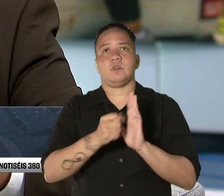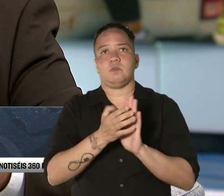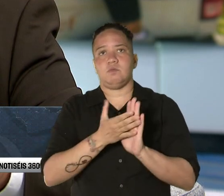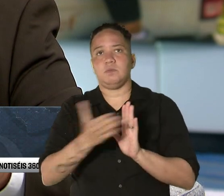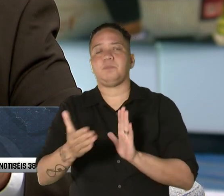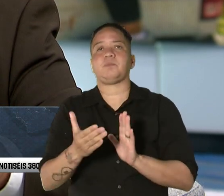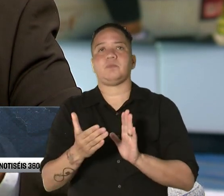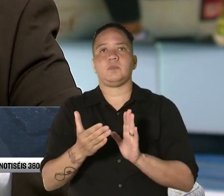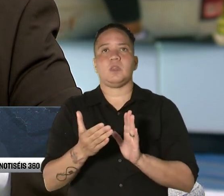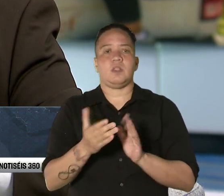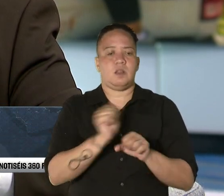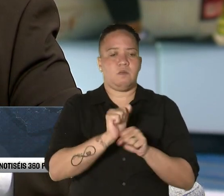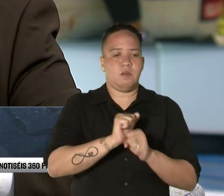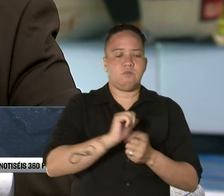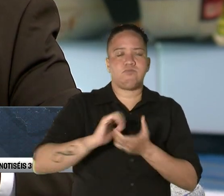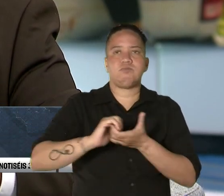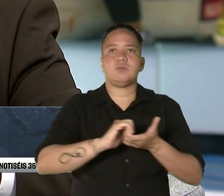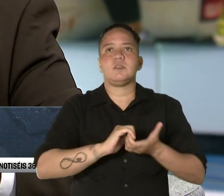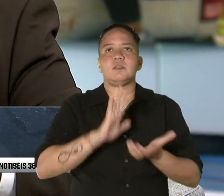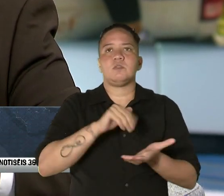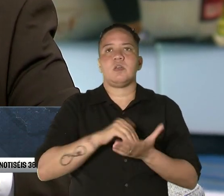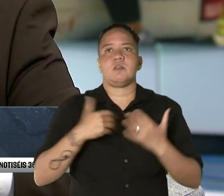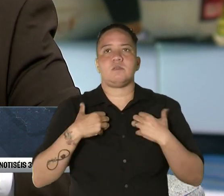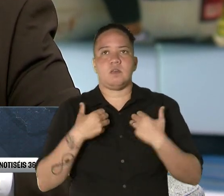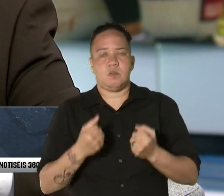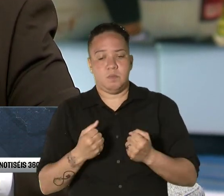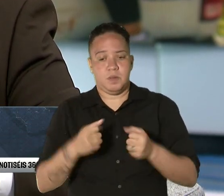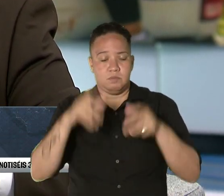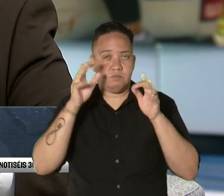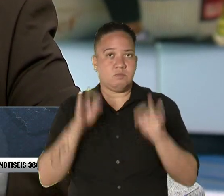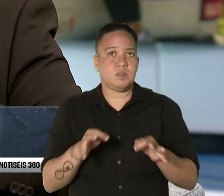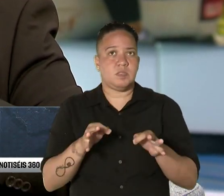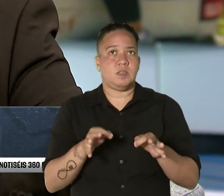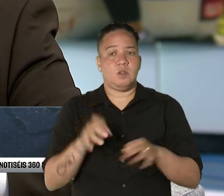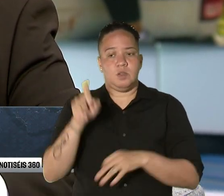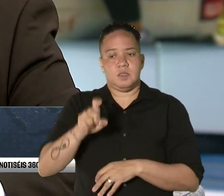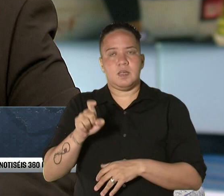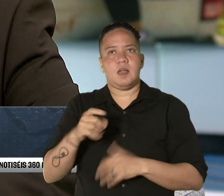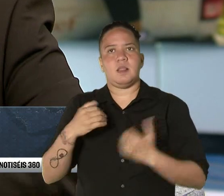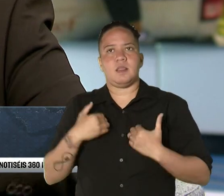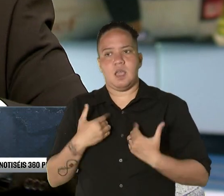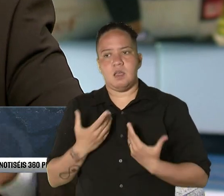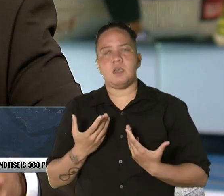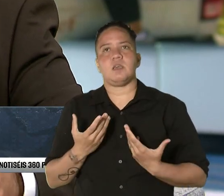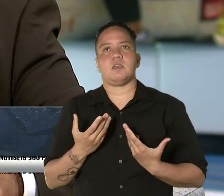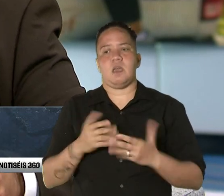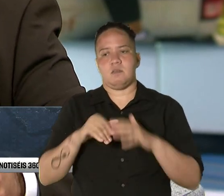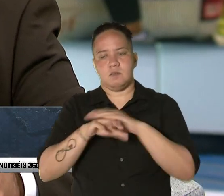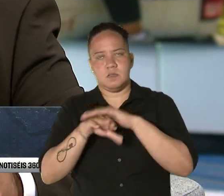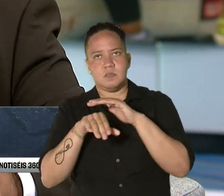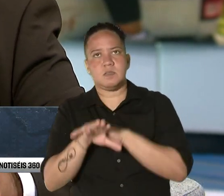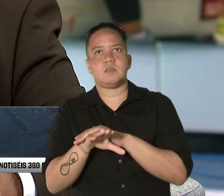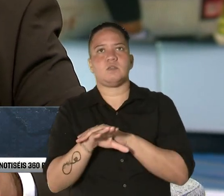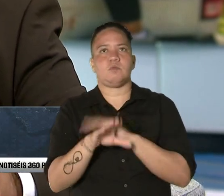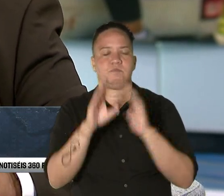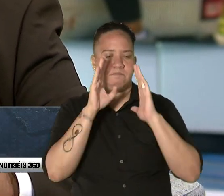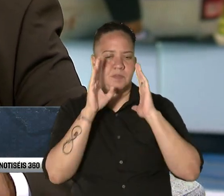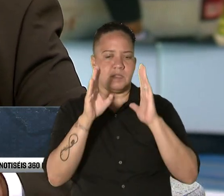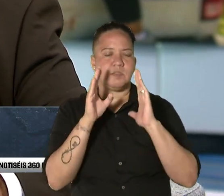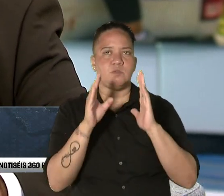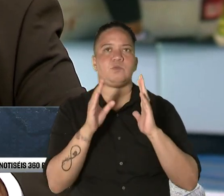con centro de salud de Estados Unidos y otros países afectados para garantizar que los necesitados tengan suministros y acceso a atención